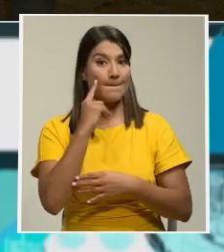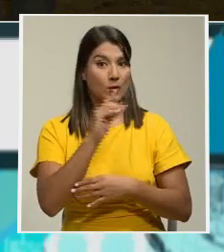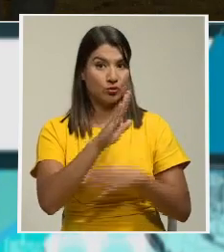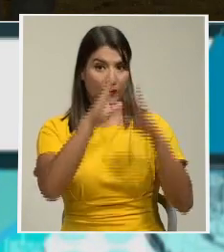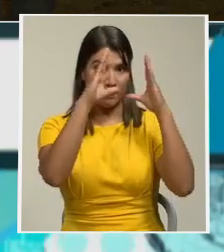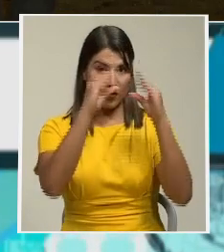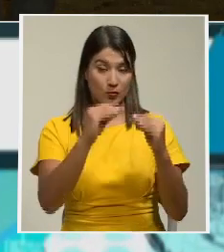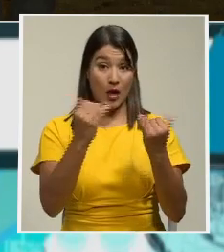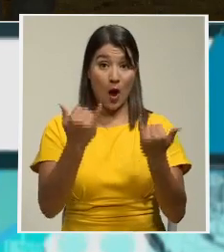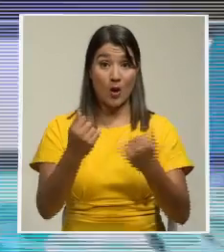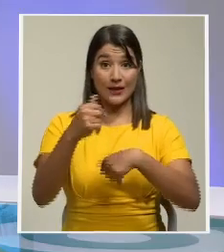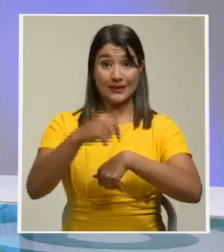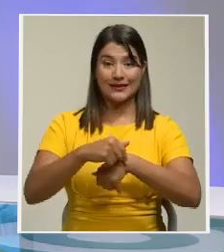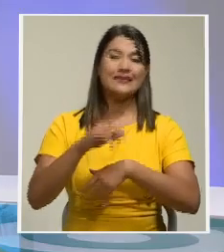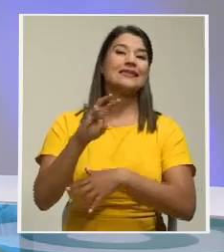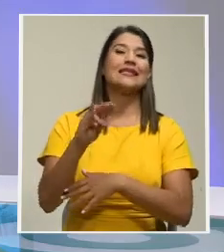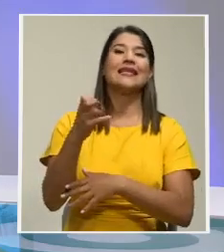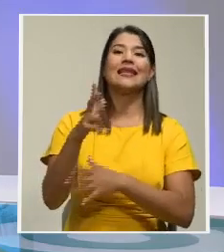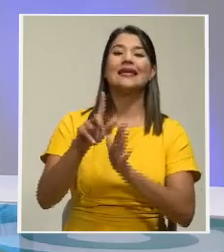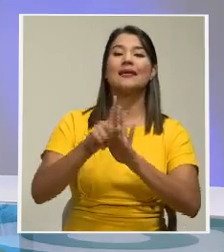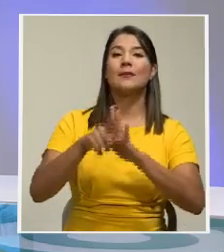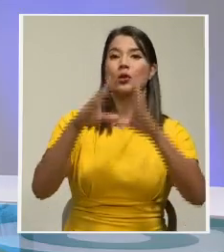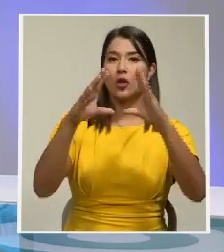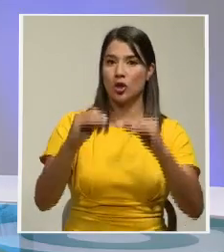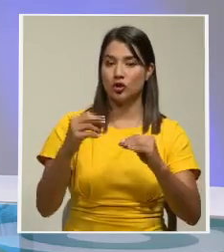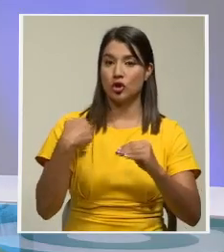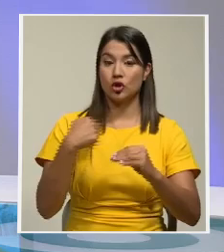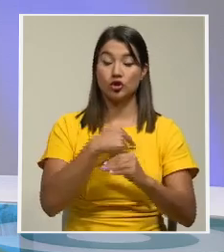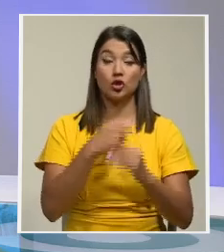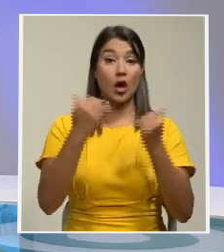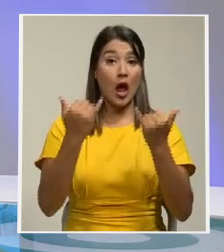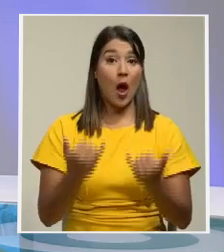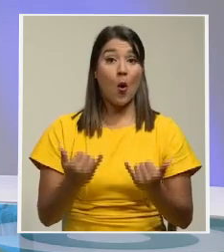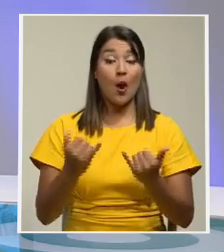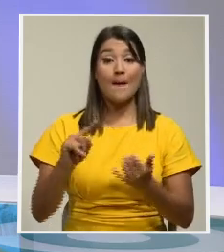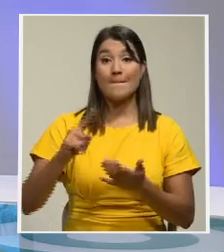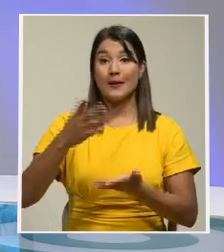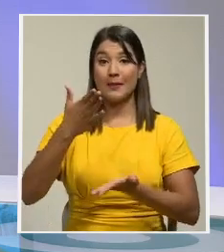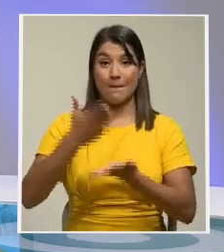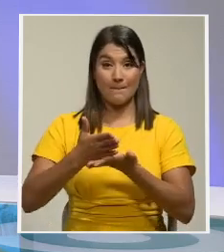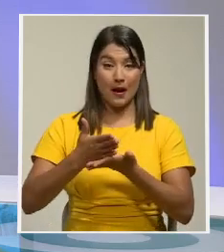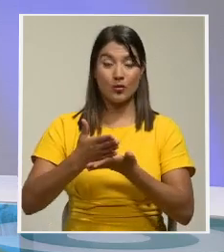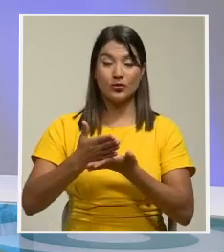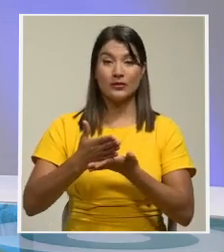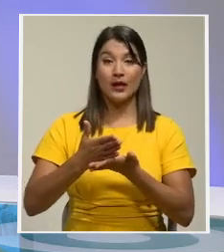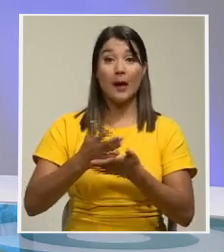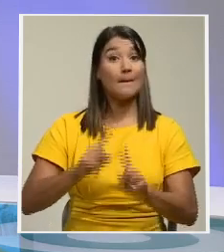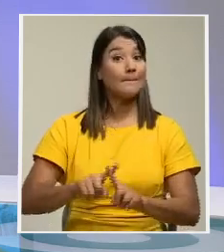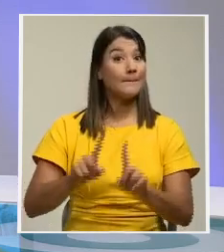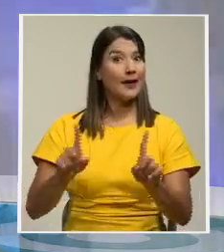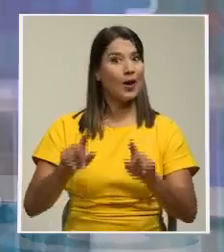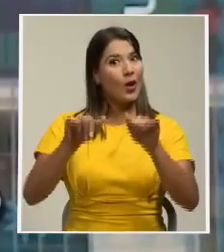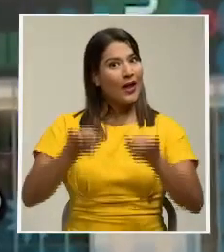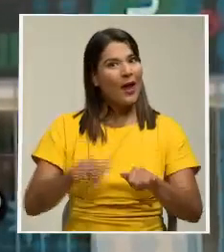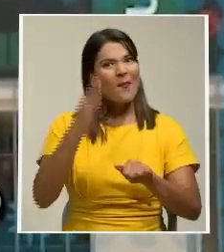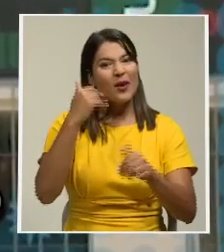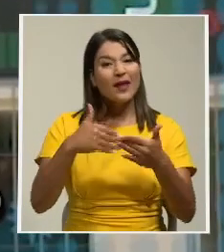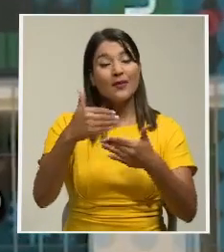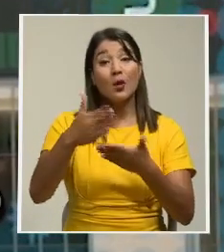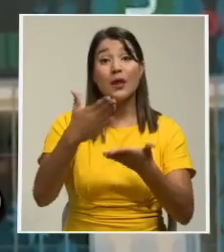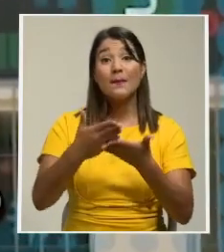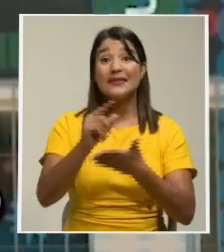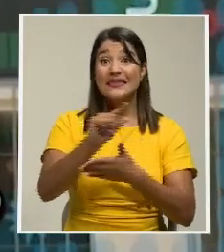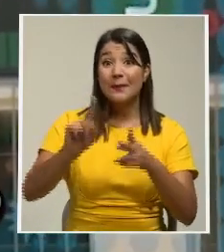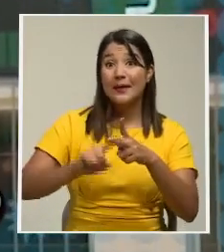amplio reporte. Hacia las 7:13 de la noche vamos a hacer nuestra primera pausa. Pero quédese porque al regresar la semana